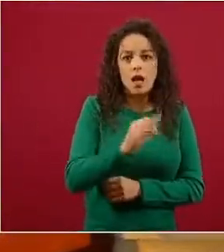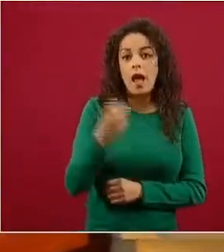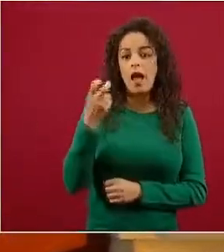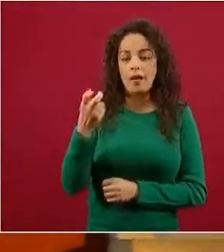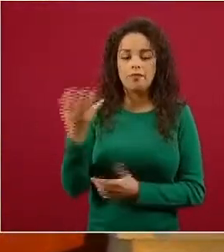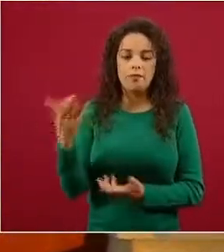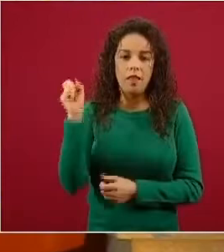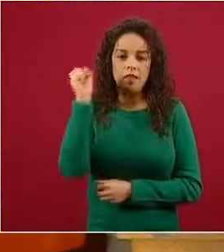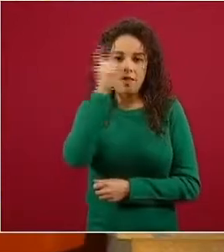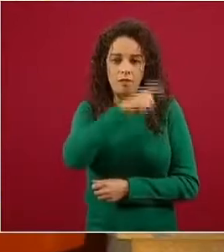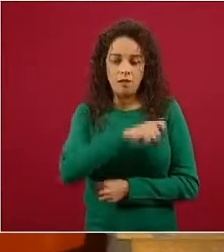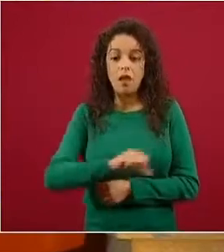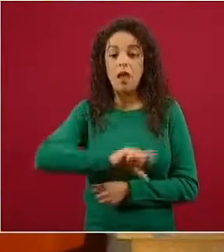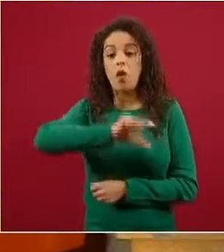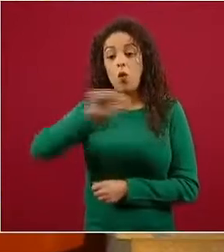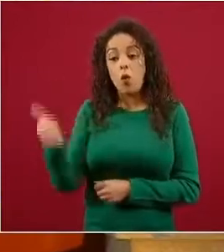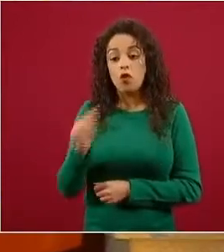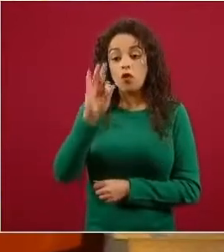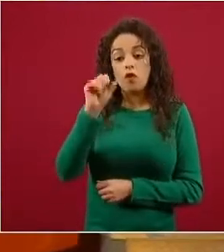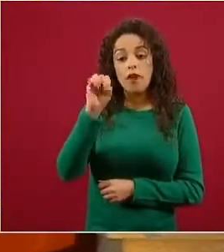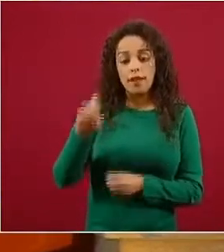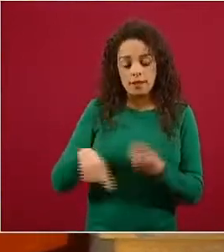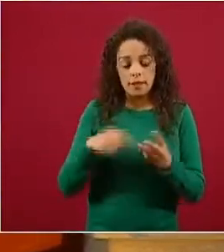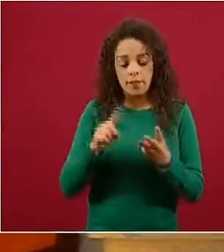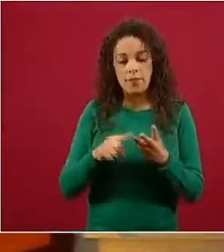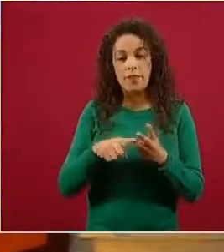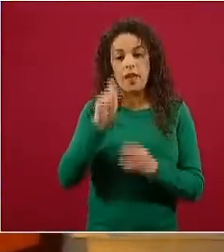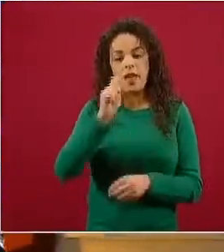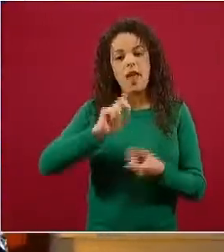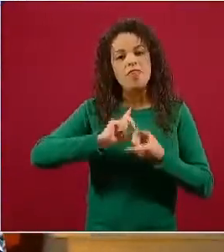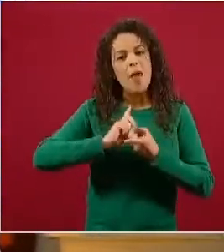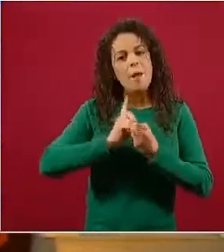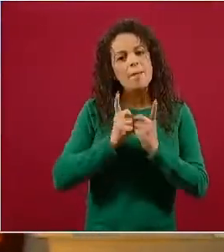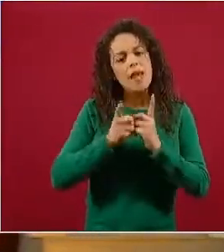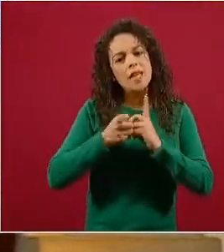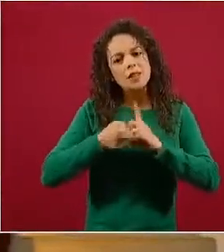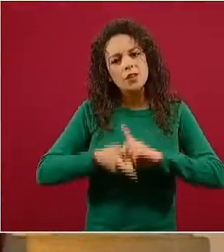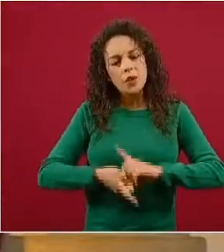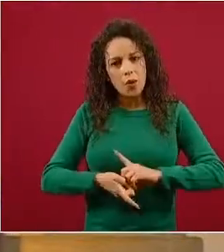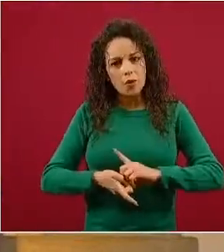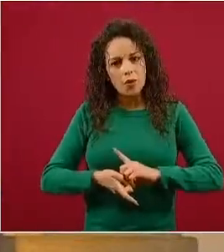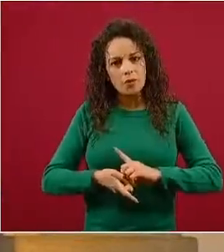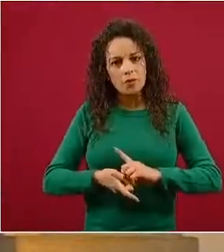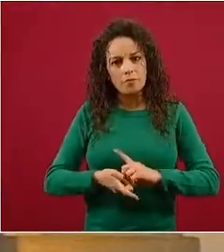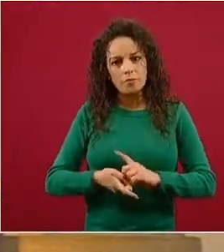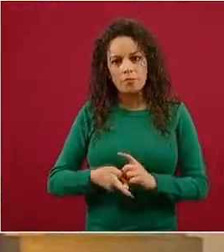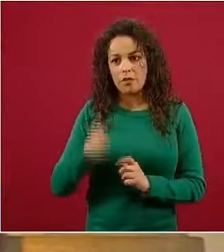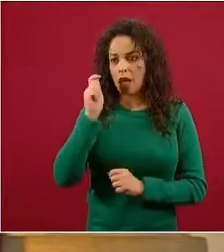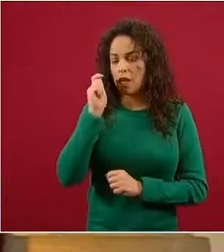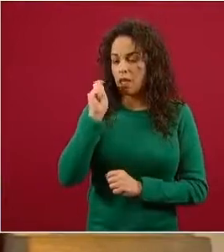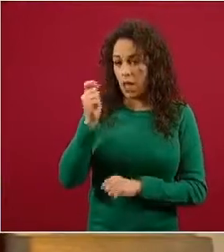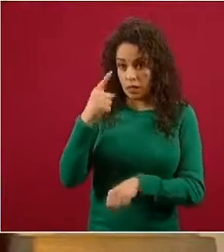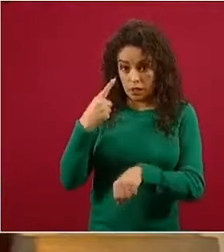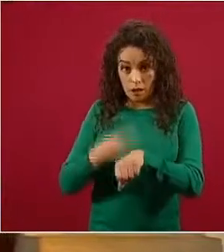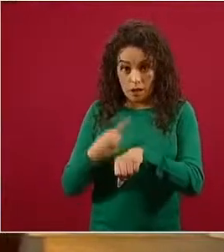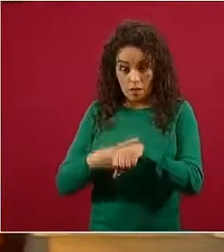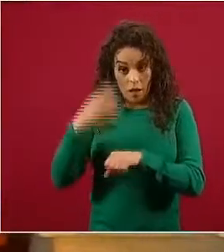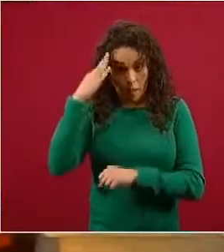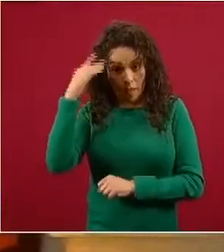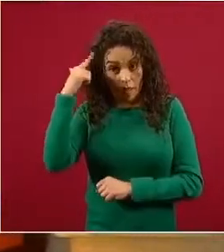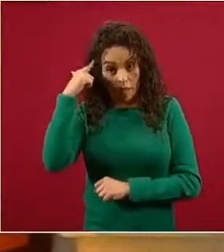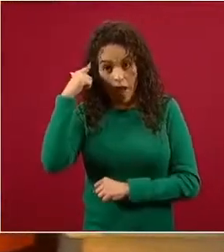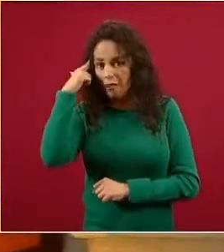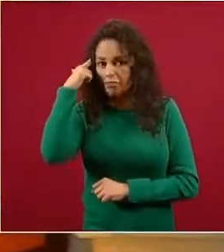teorías desde Freud, Bowlby, varios explican varias fases, sin embargo esta es un poco la que más es popular y la que